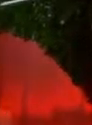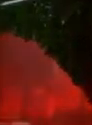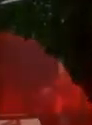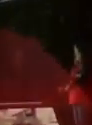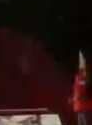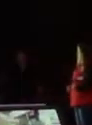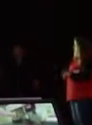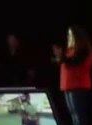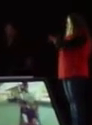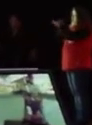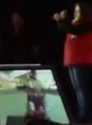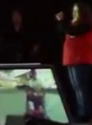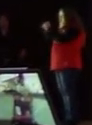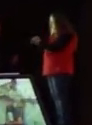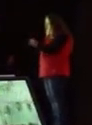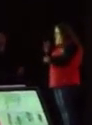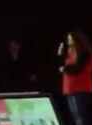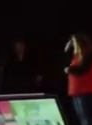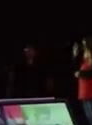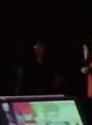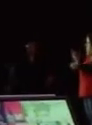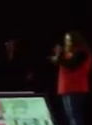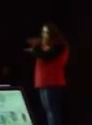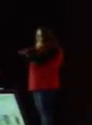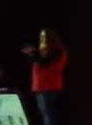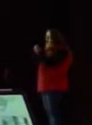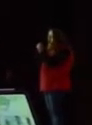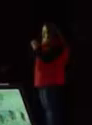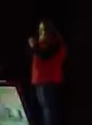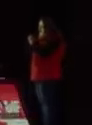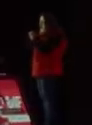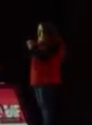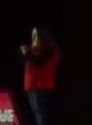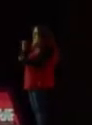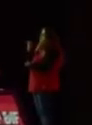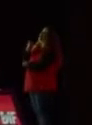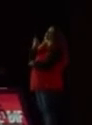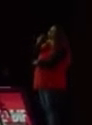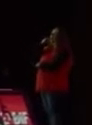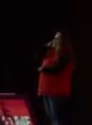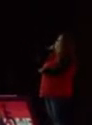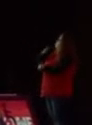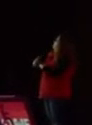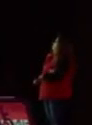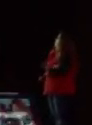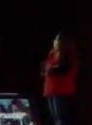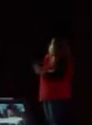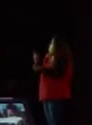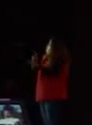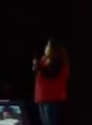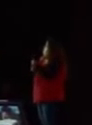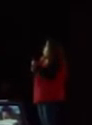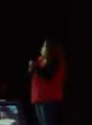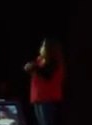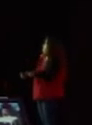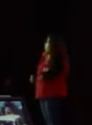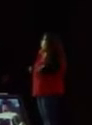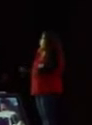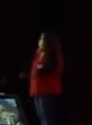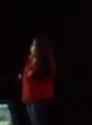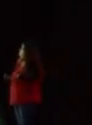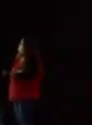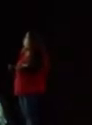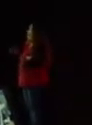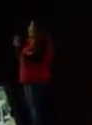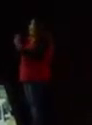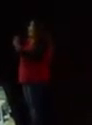vocacional. Más independiente y de inclusión social de quienes viven alguna discapacidad motora, ceguera o